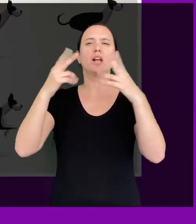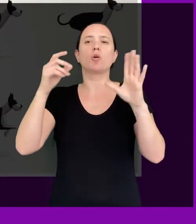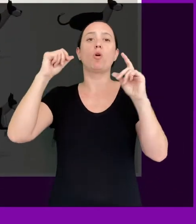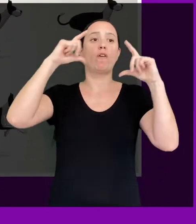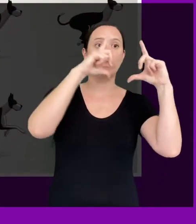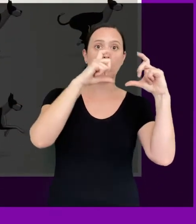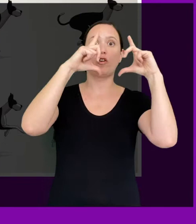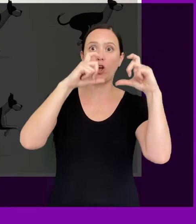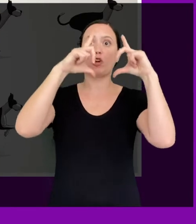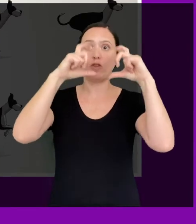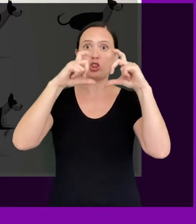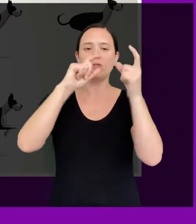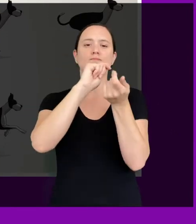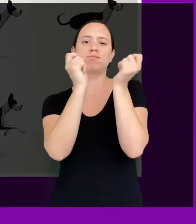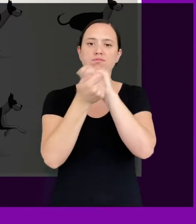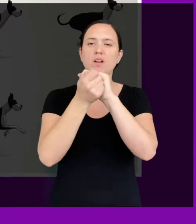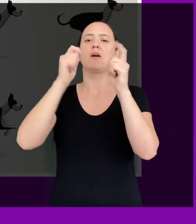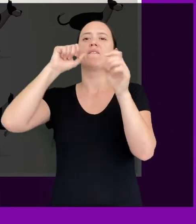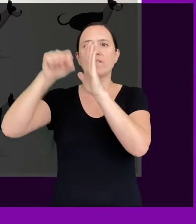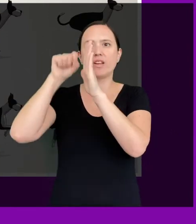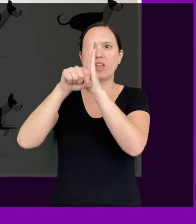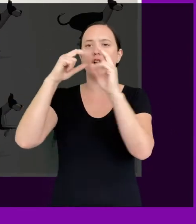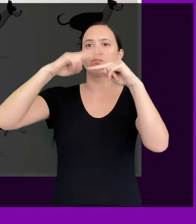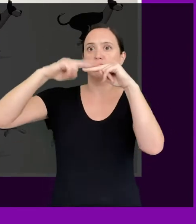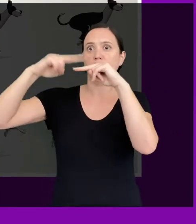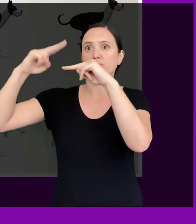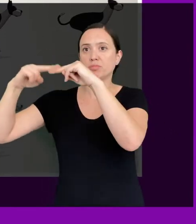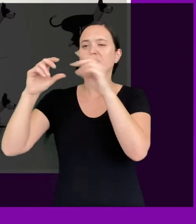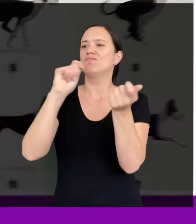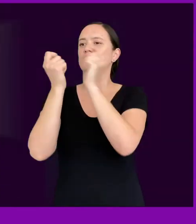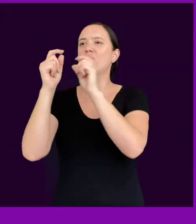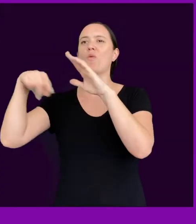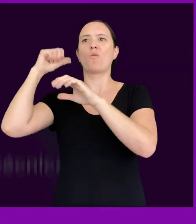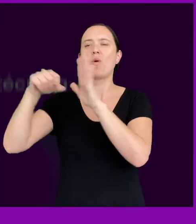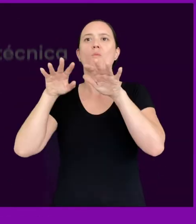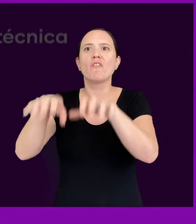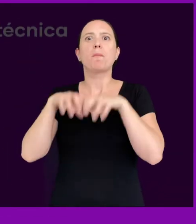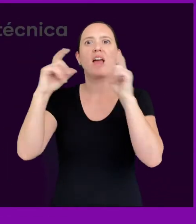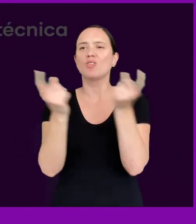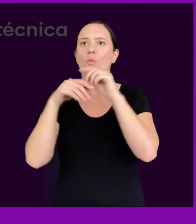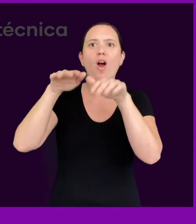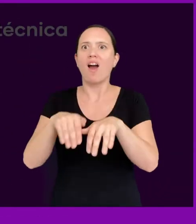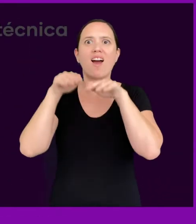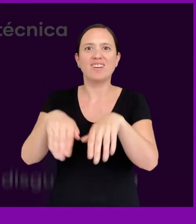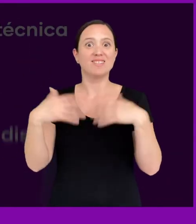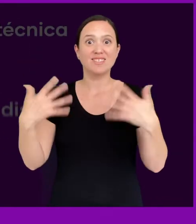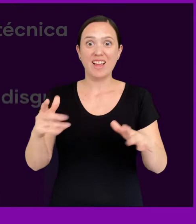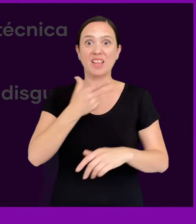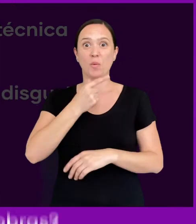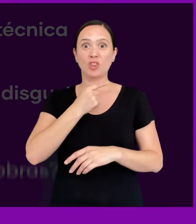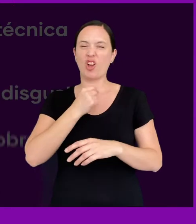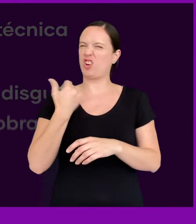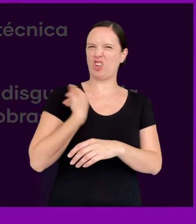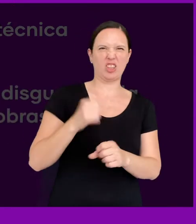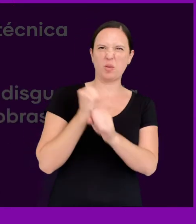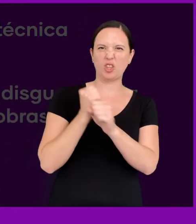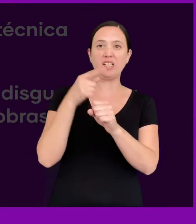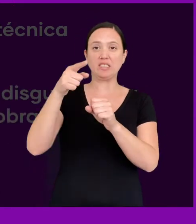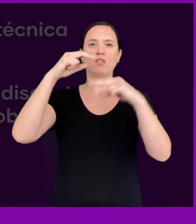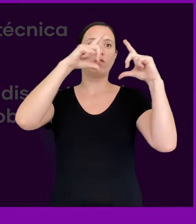a partir de fotografías secuenciadas para generar movimiento. ¿Qué te gusta o te disgusta de la estética de estas